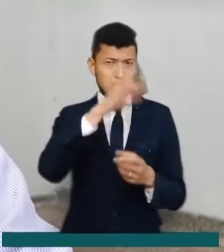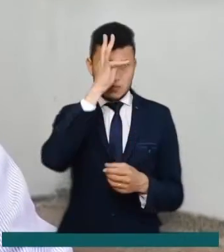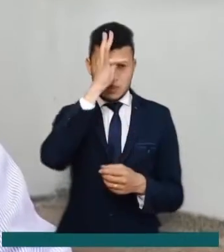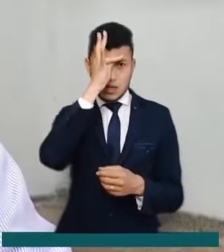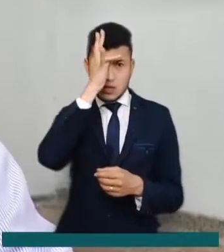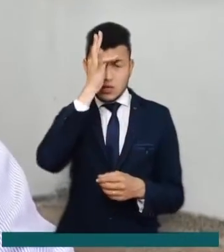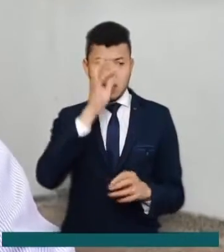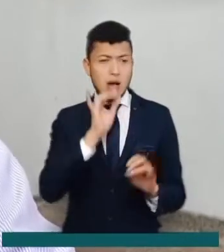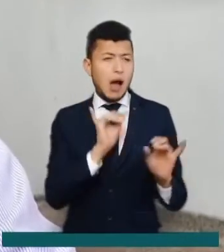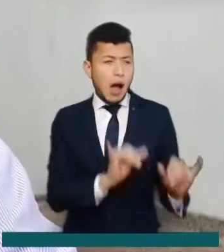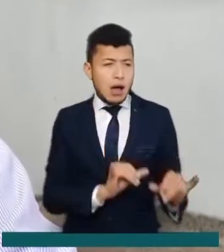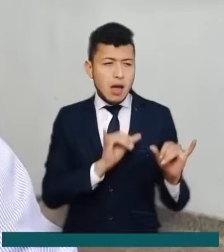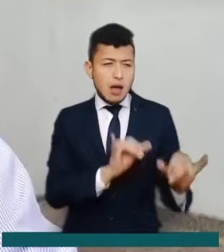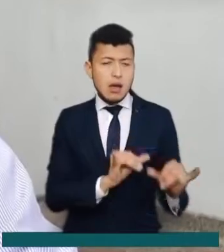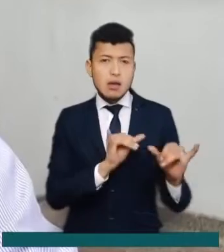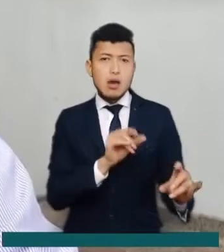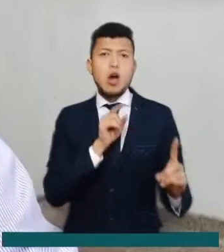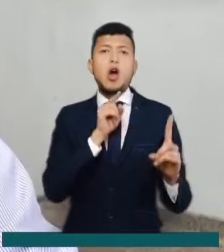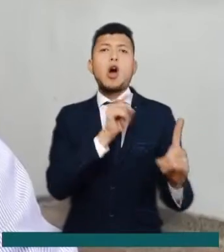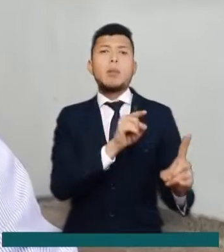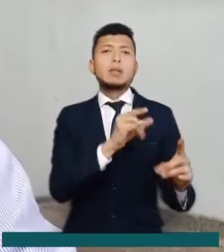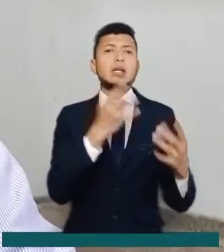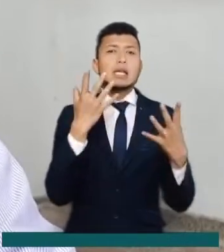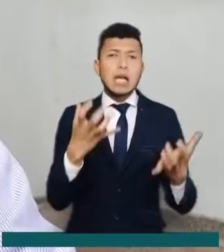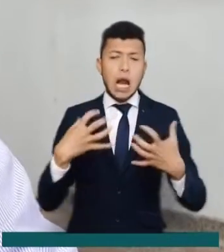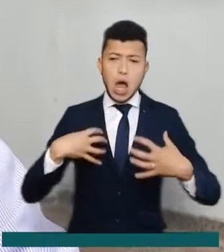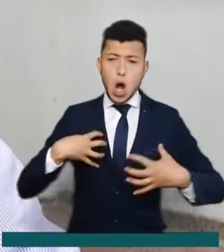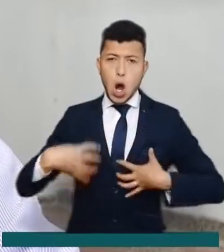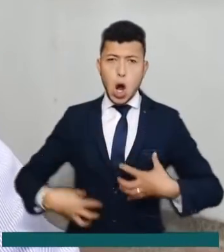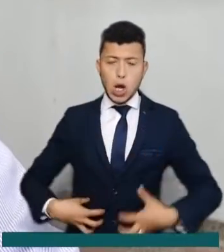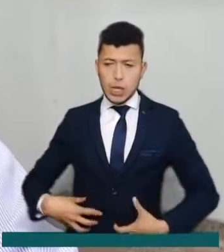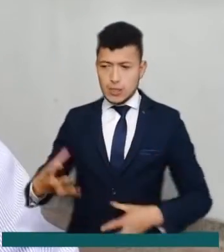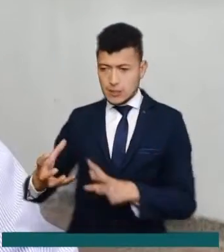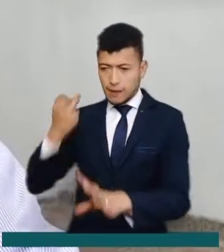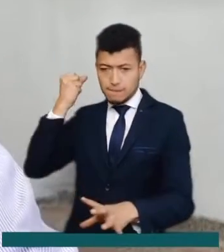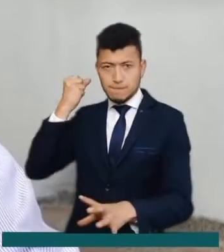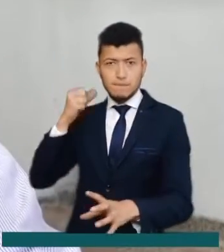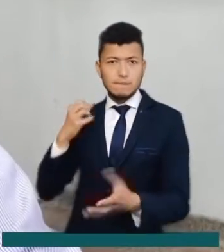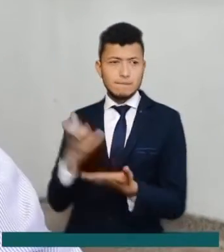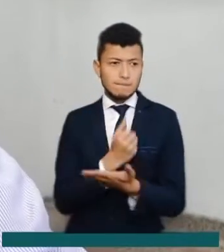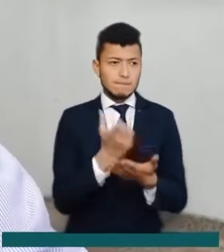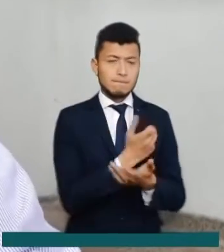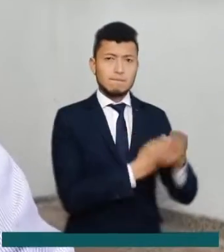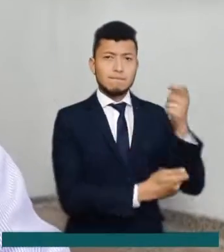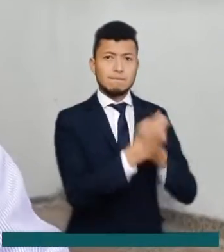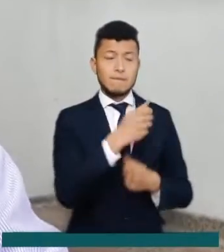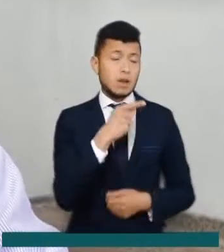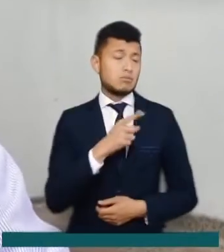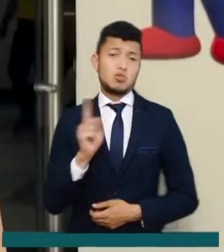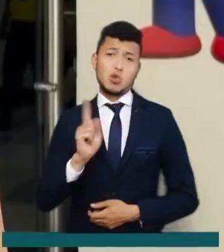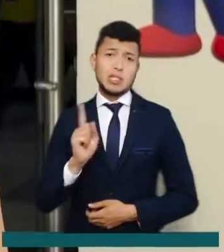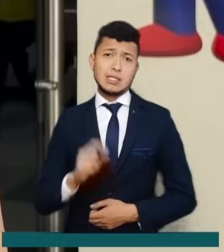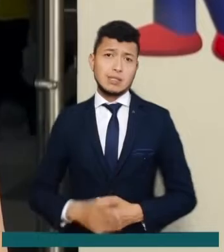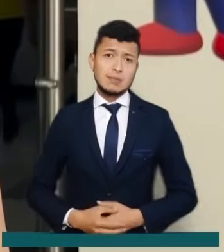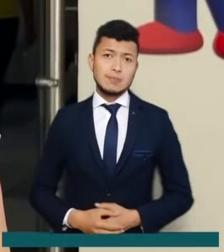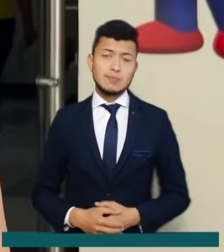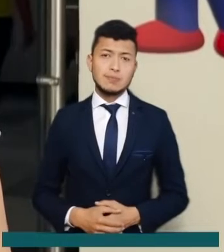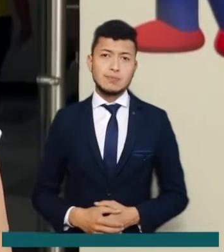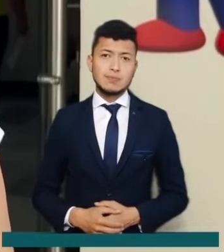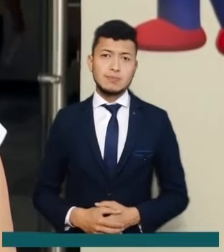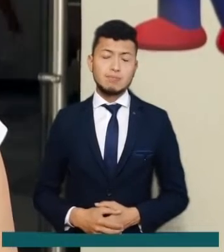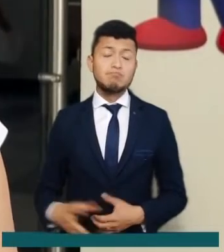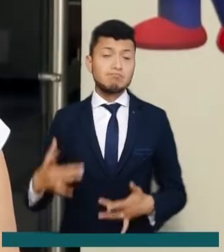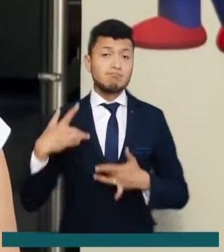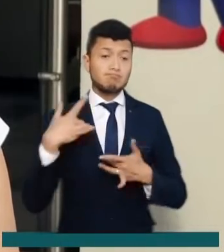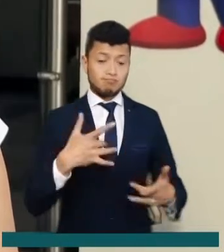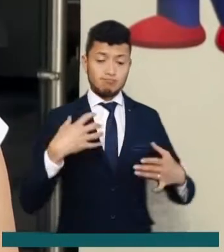los pacientes, con el ánimo de lograr la extracción de órganos, ¿sí?, con fines de lucro, y eso no es así. Opino que lo